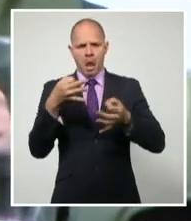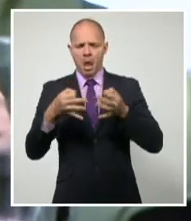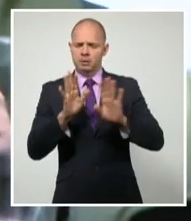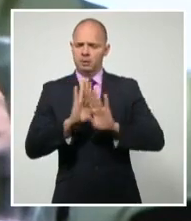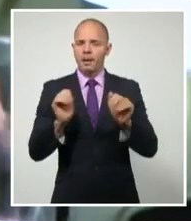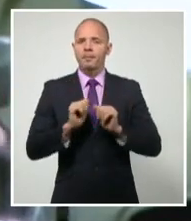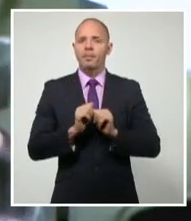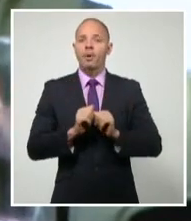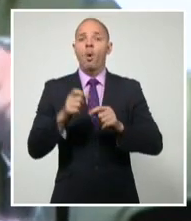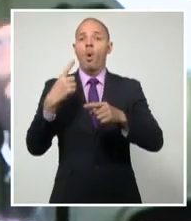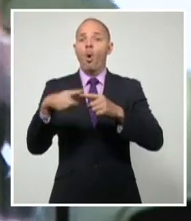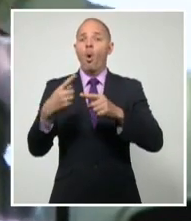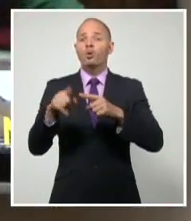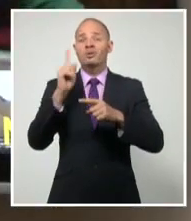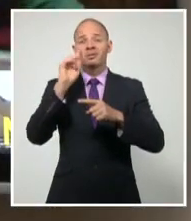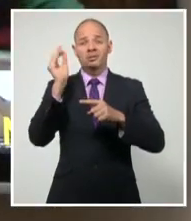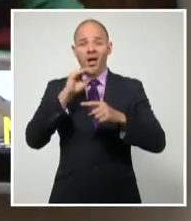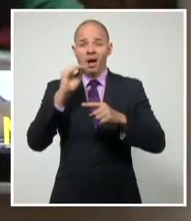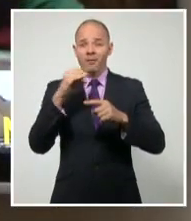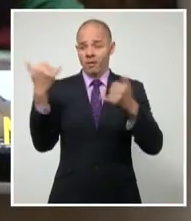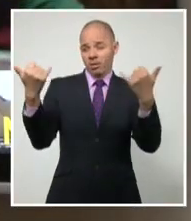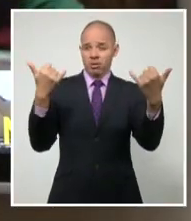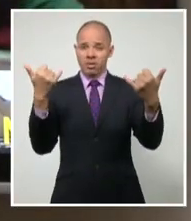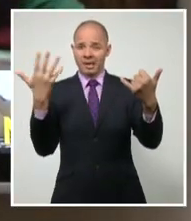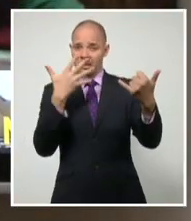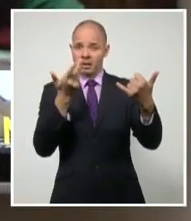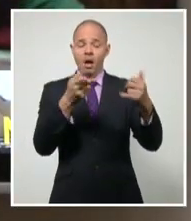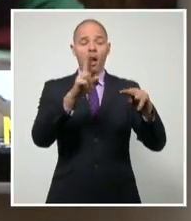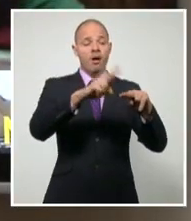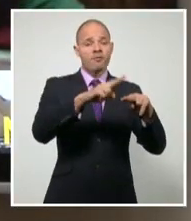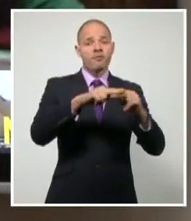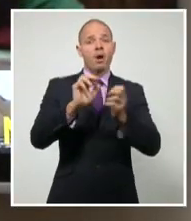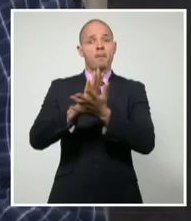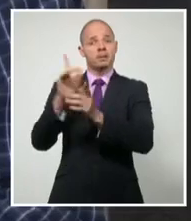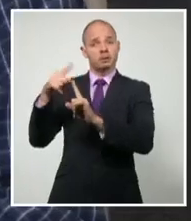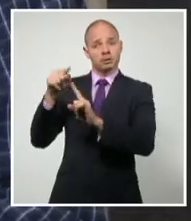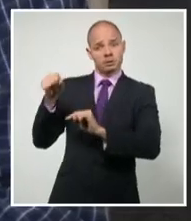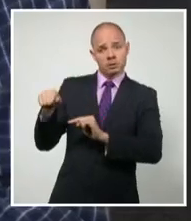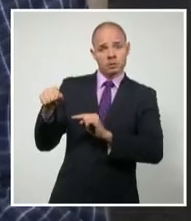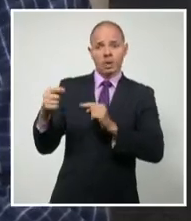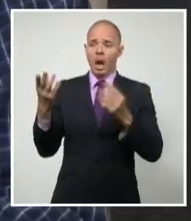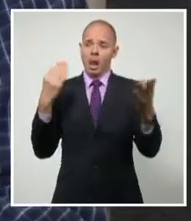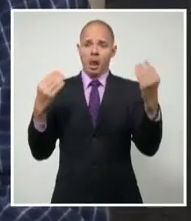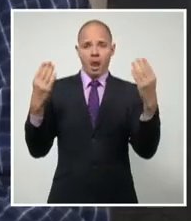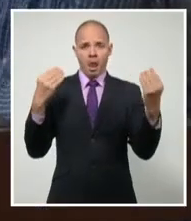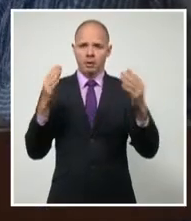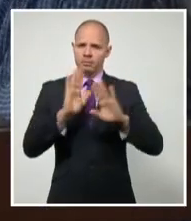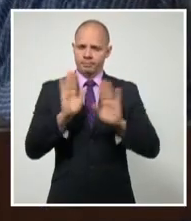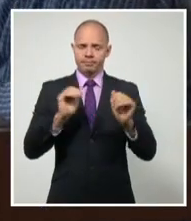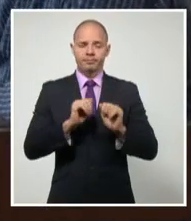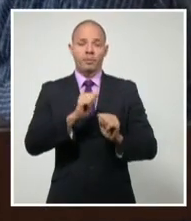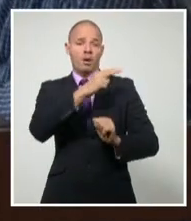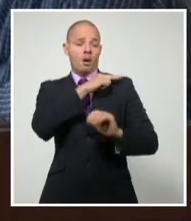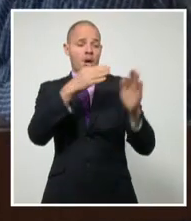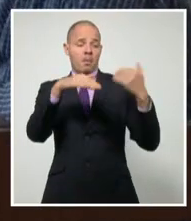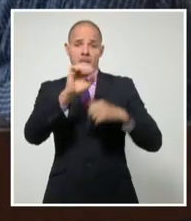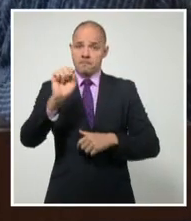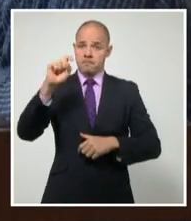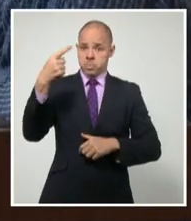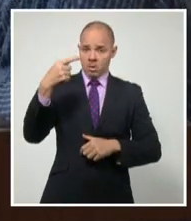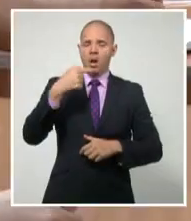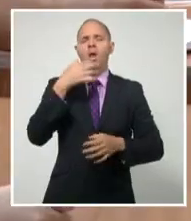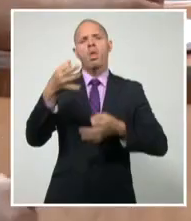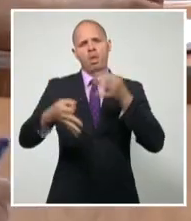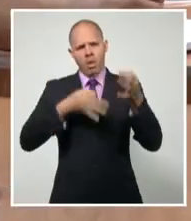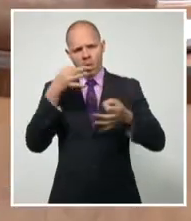de videoconferencia las provincias de La Habana y Matanzas. Y el primer ministro Manuel Marrero Cruz indicó varios temas relacionados